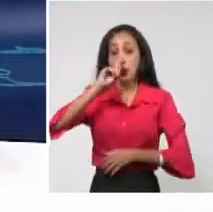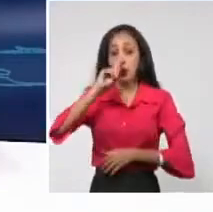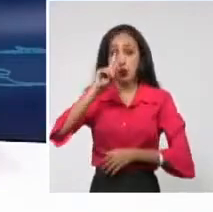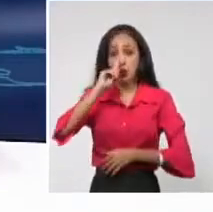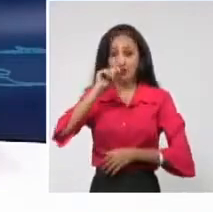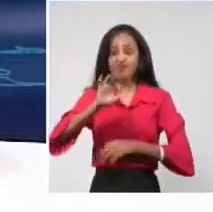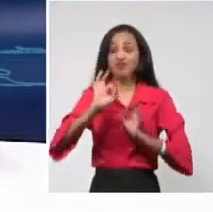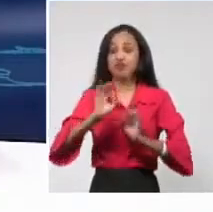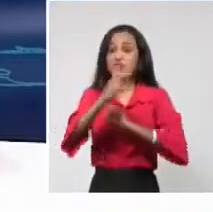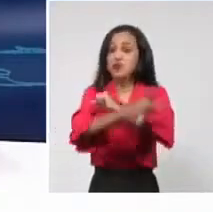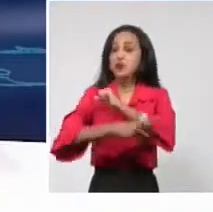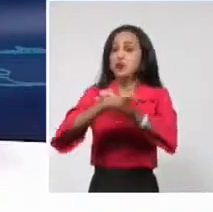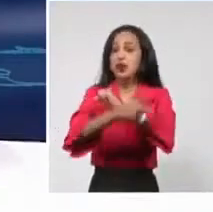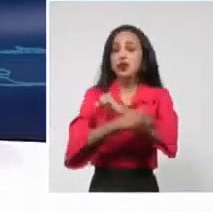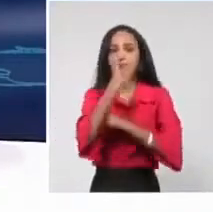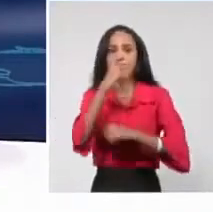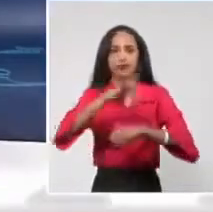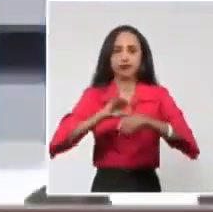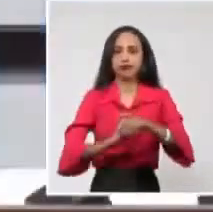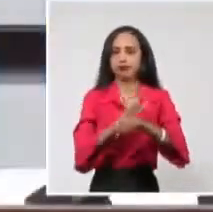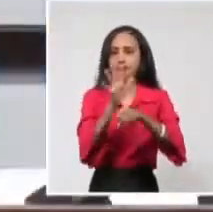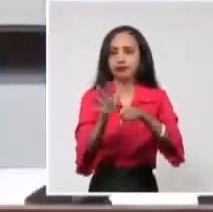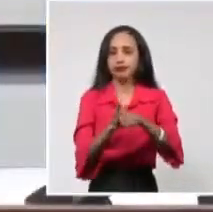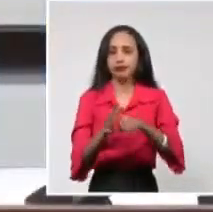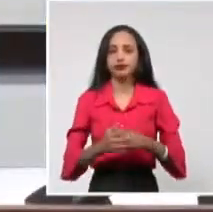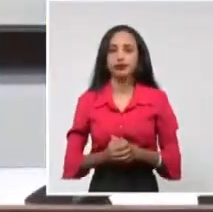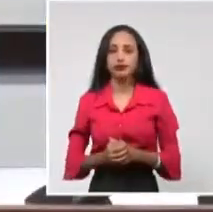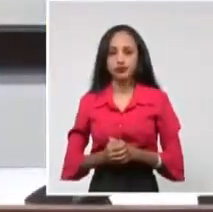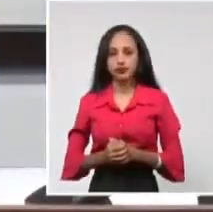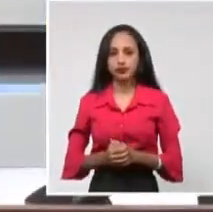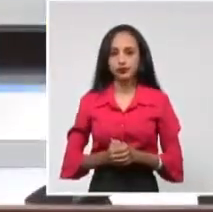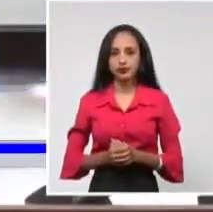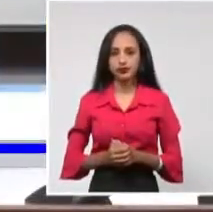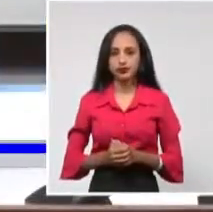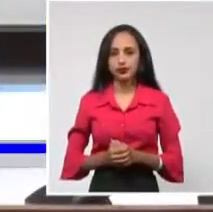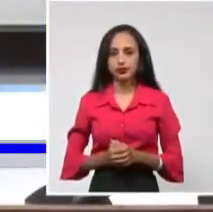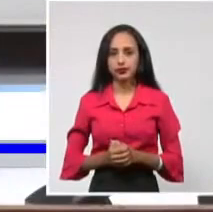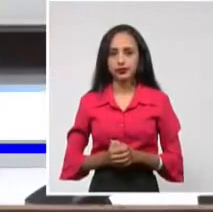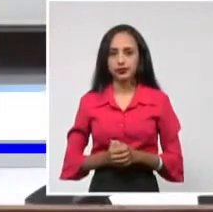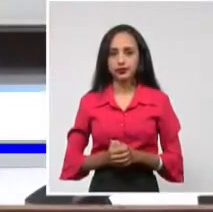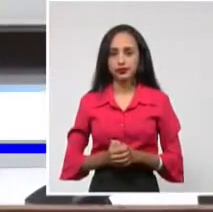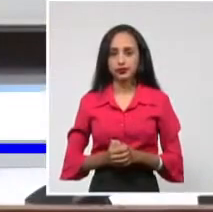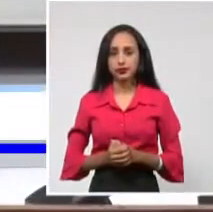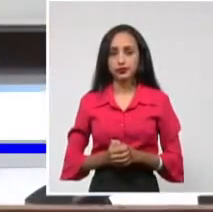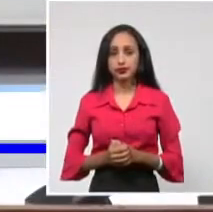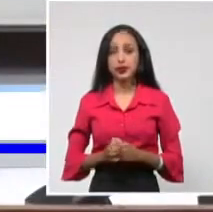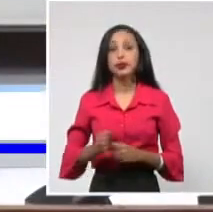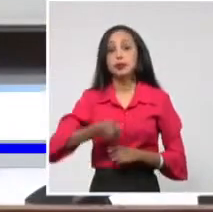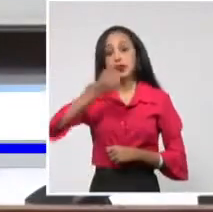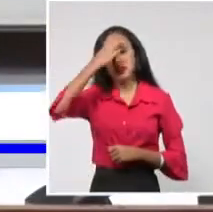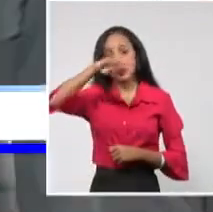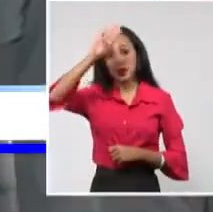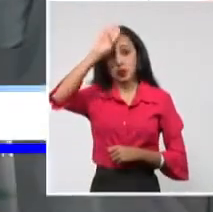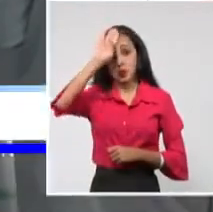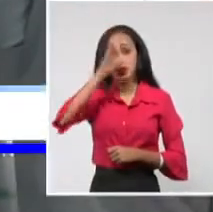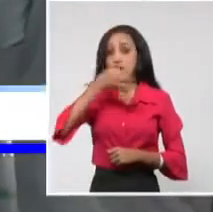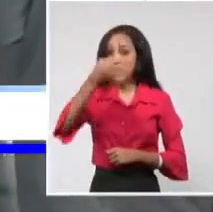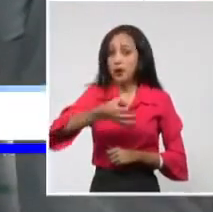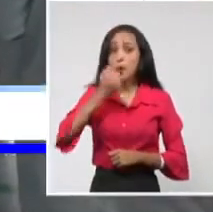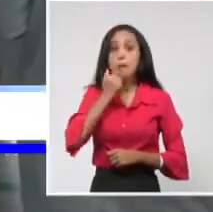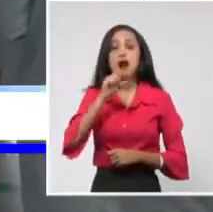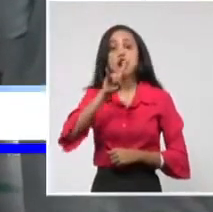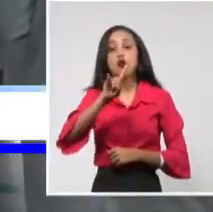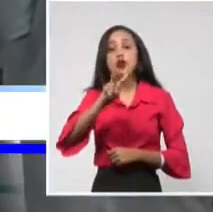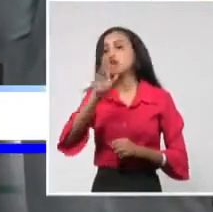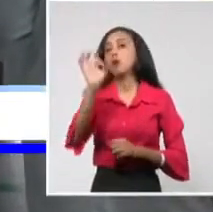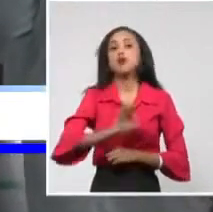en el enfrentamiento a la COVID-19. En esta ocasión estamos dando la... Díaz-Canel resaltó que más del 92% de